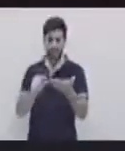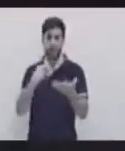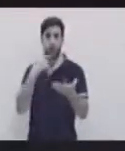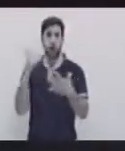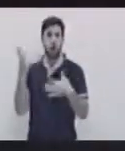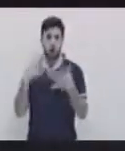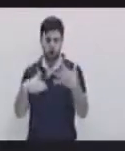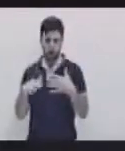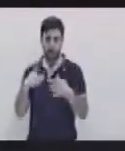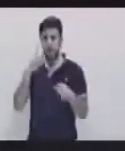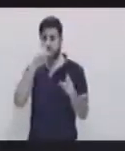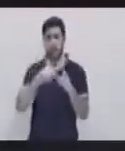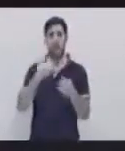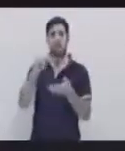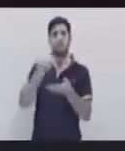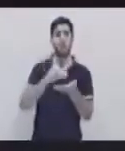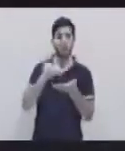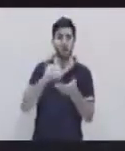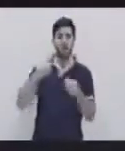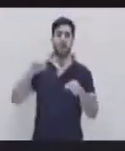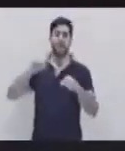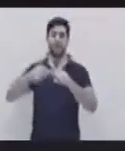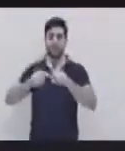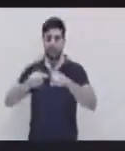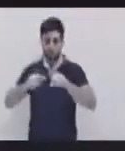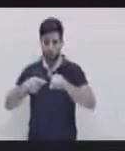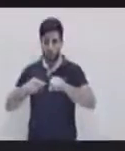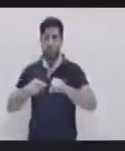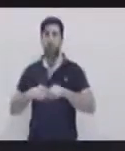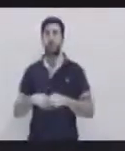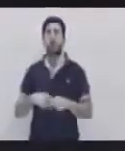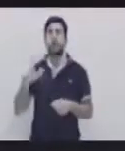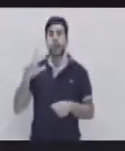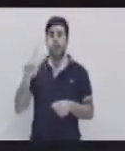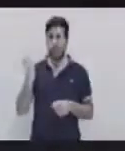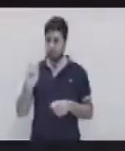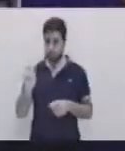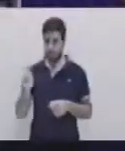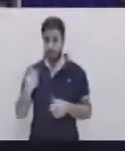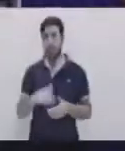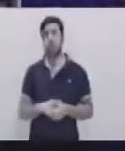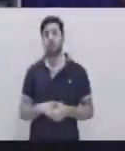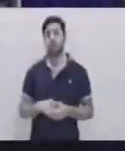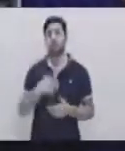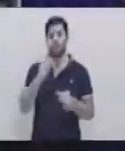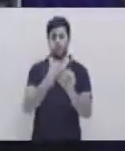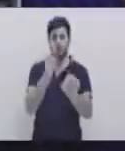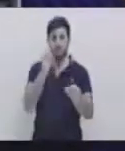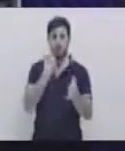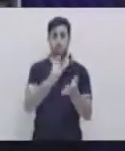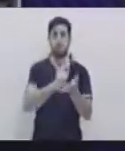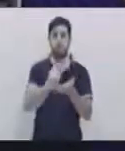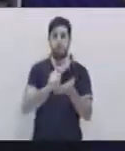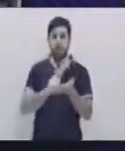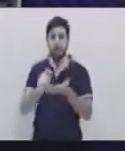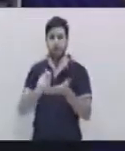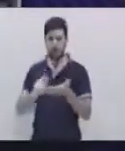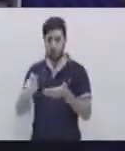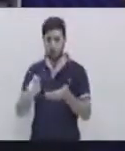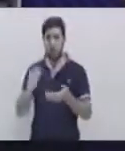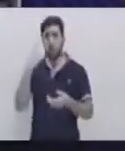crayones, borrador, sacapuntas, lápiz, marcadores